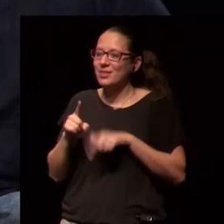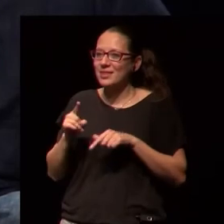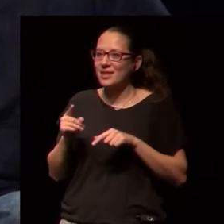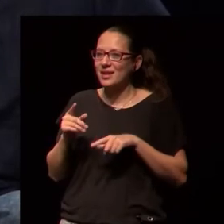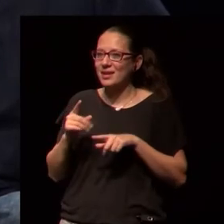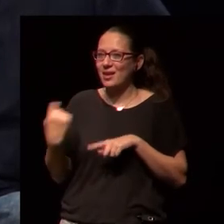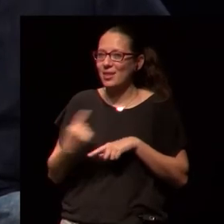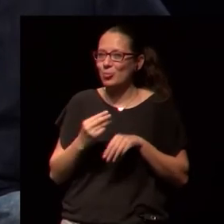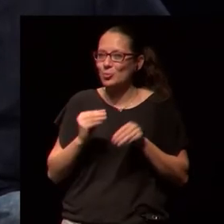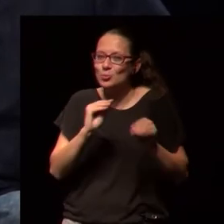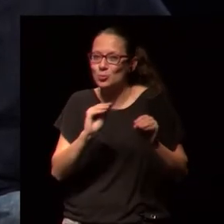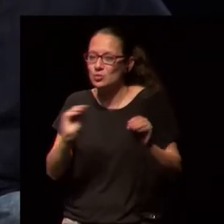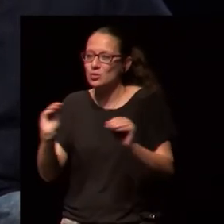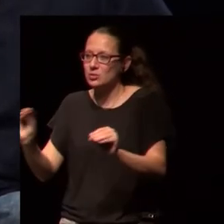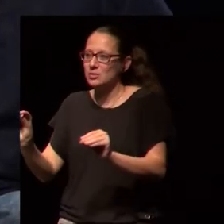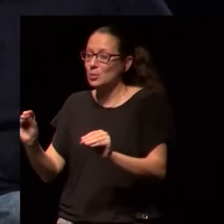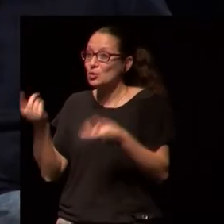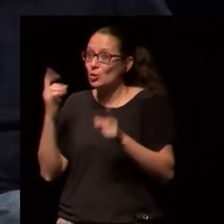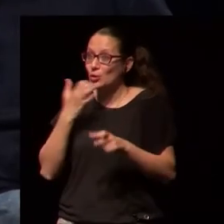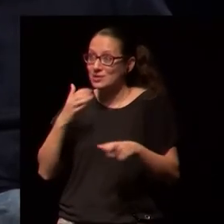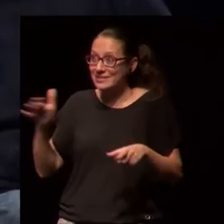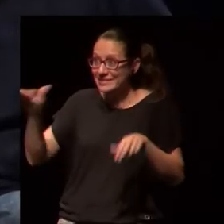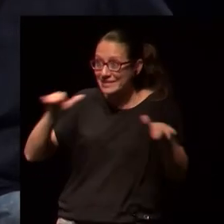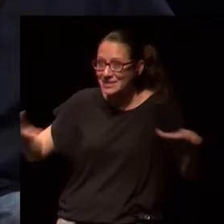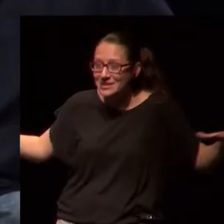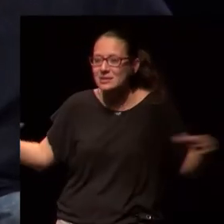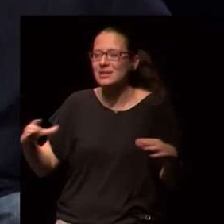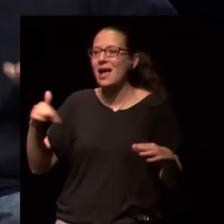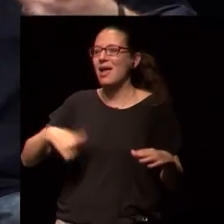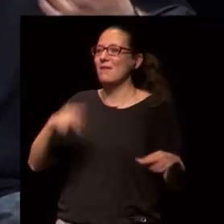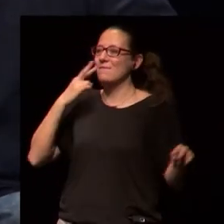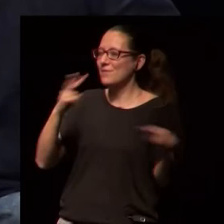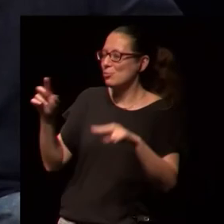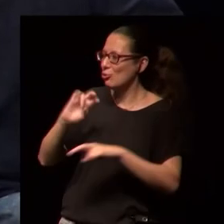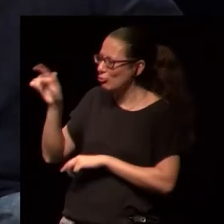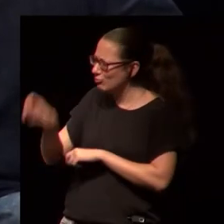rinconcitos y solo cuando nos juntamos vemos lo que están haciendo los demás, oímos nuevas